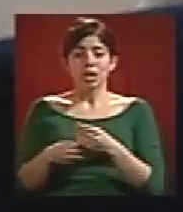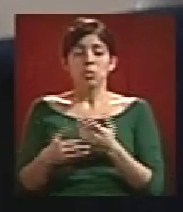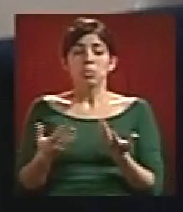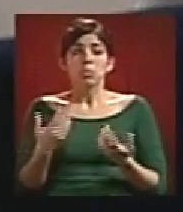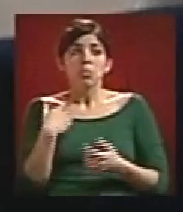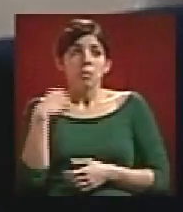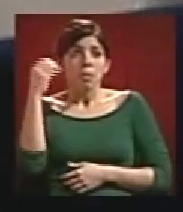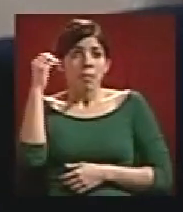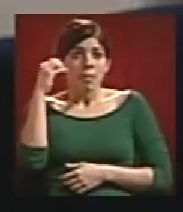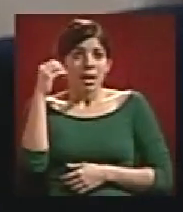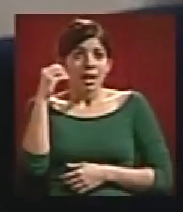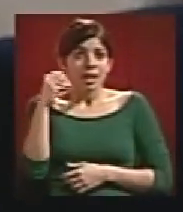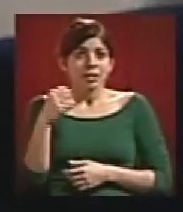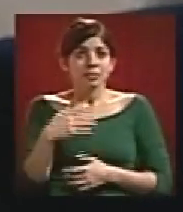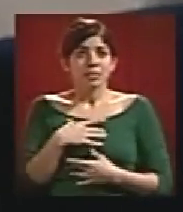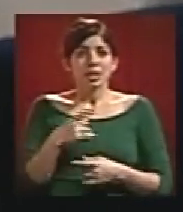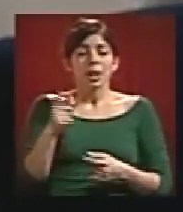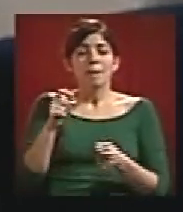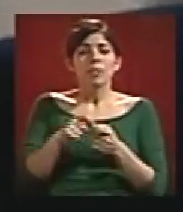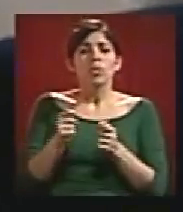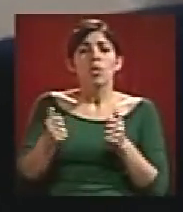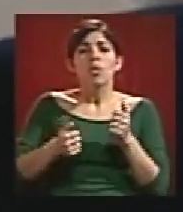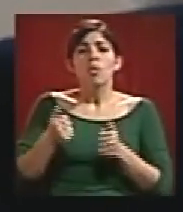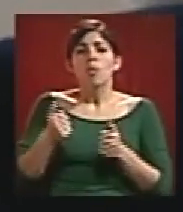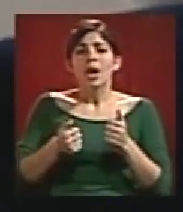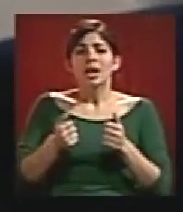como apropiado sentar el punto de cuáles eran los